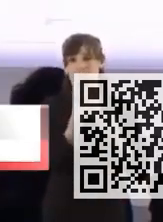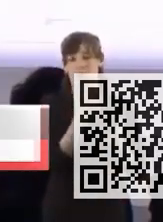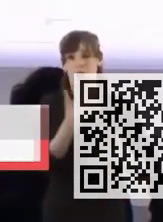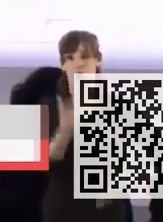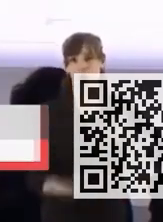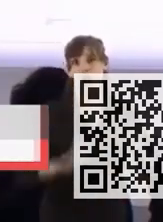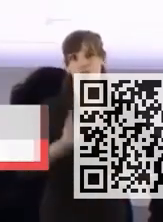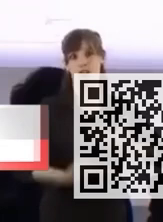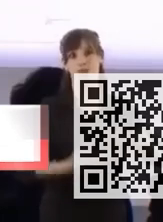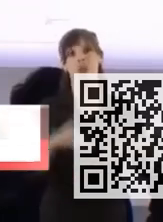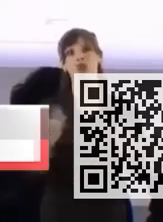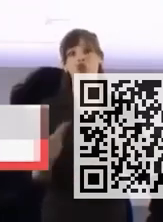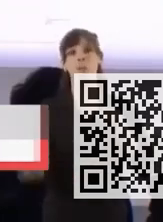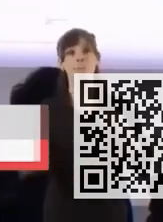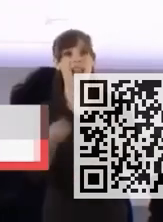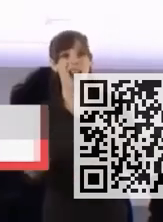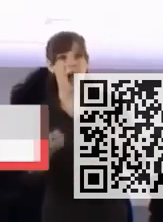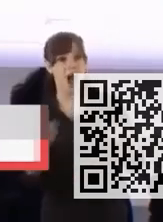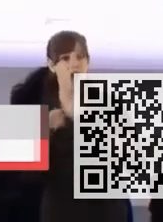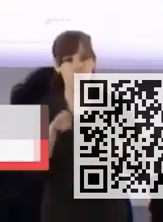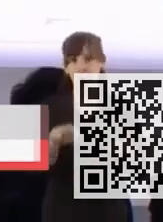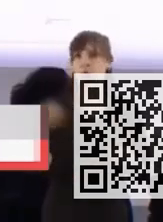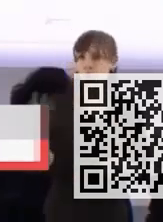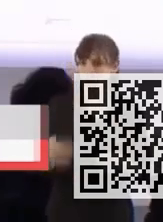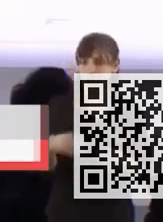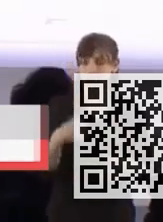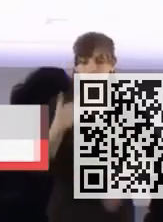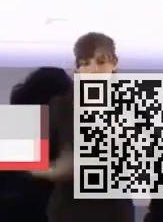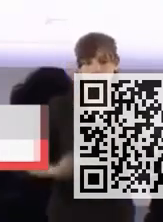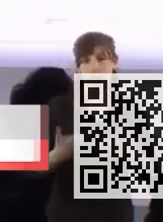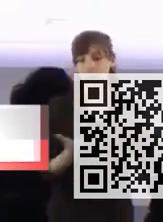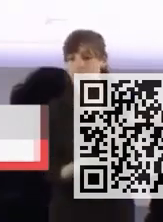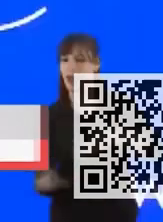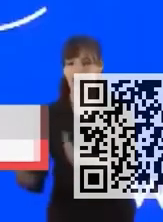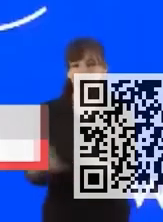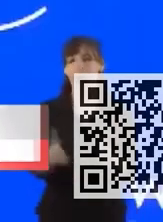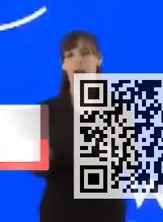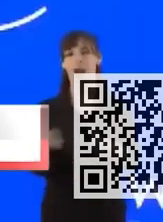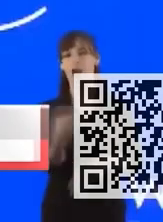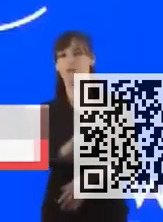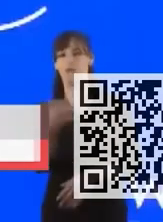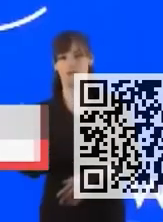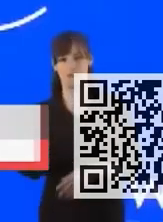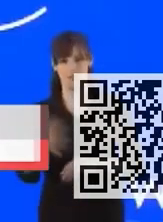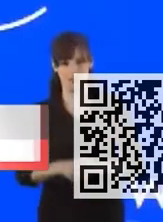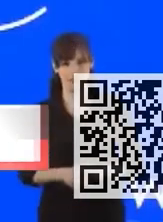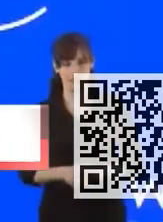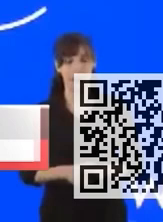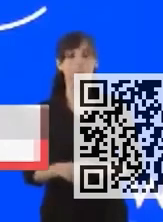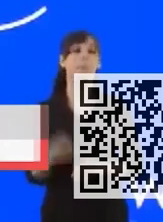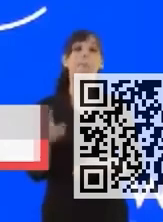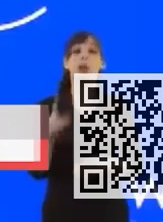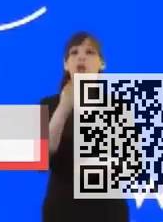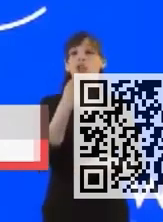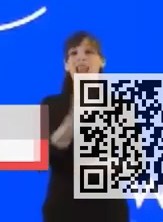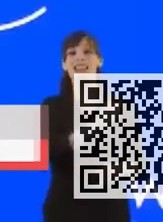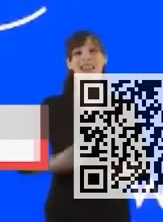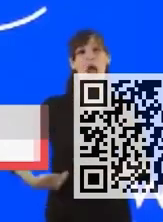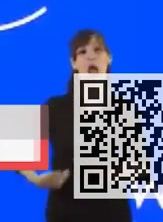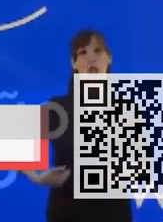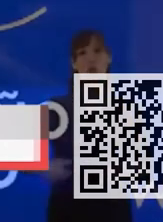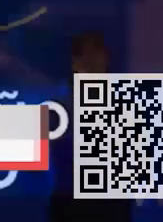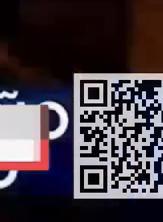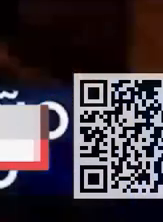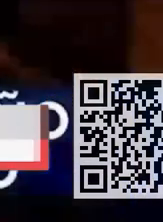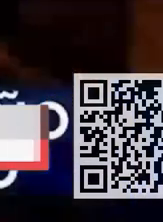en los primeros meses de gestión. Entiendo que si esto continúa en el tiempo, ya pasando el tercero y cuarto mes, la caída en términos de imagen, tomando